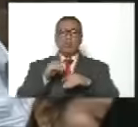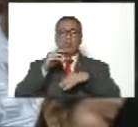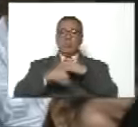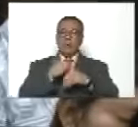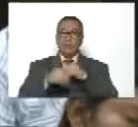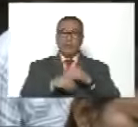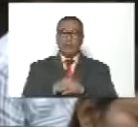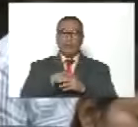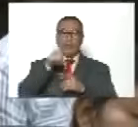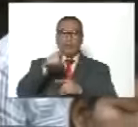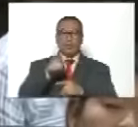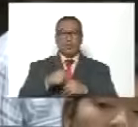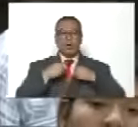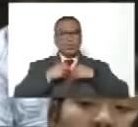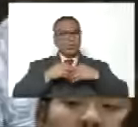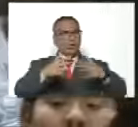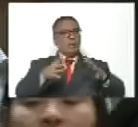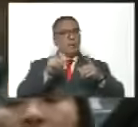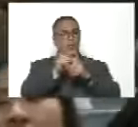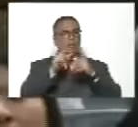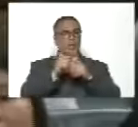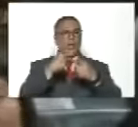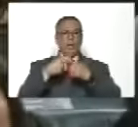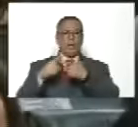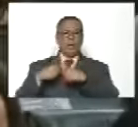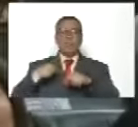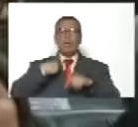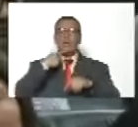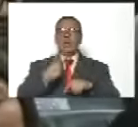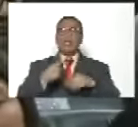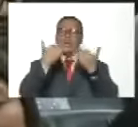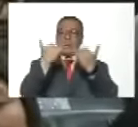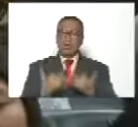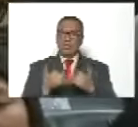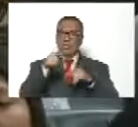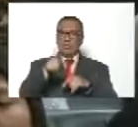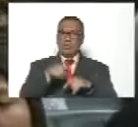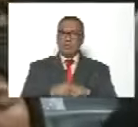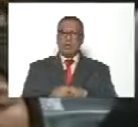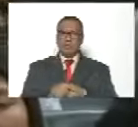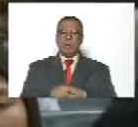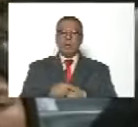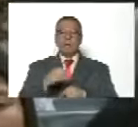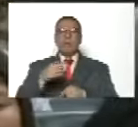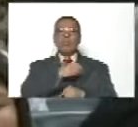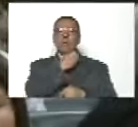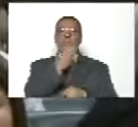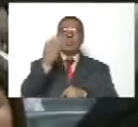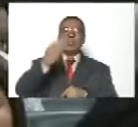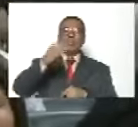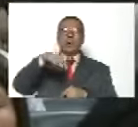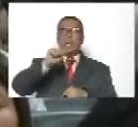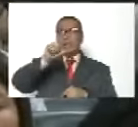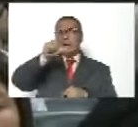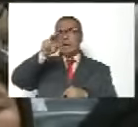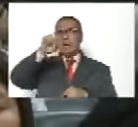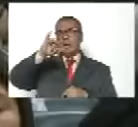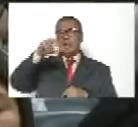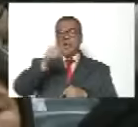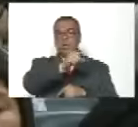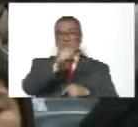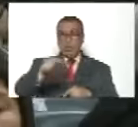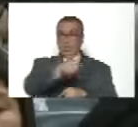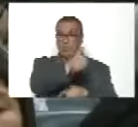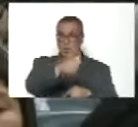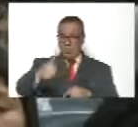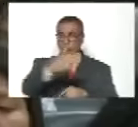atrevan, échenla, su palabra contra quien sea, pero dila ya, como bien dice el cantor del pueblo, Alí Primera, es necesario que cada